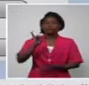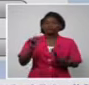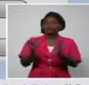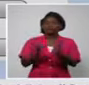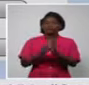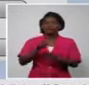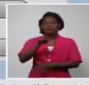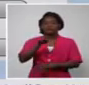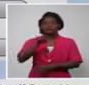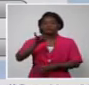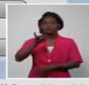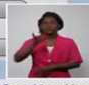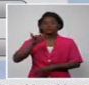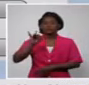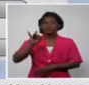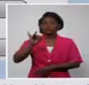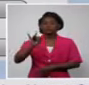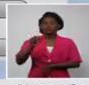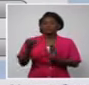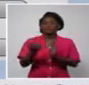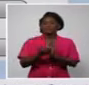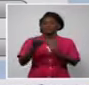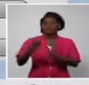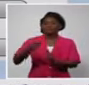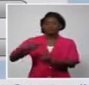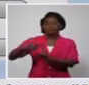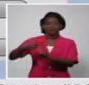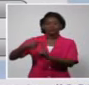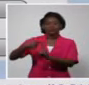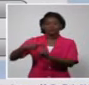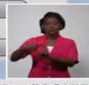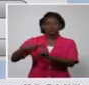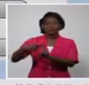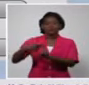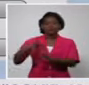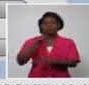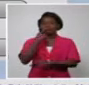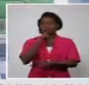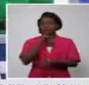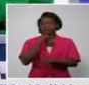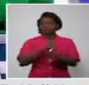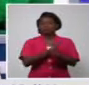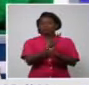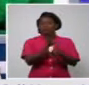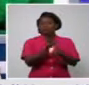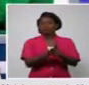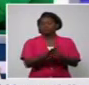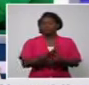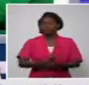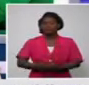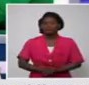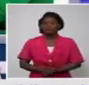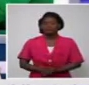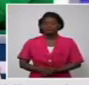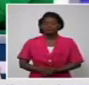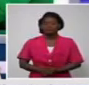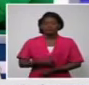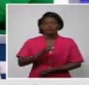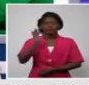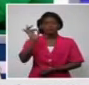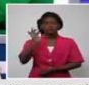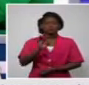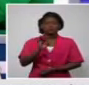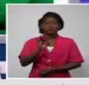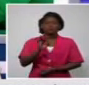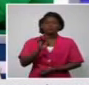46.197 personas diagnosticadas con la enfermedad. El porciento de muestras positivas, usted